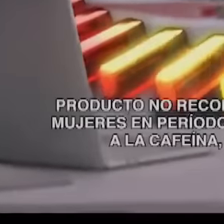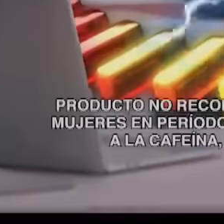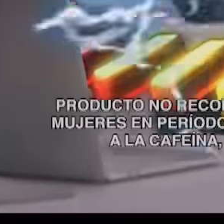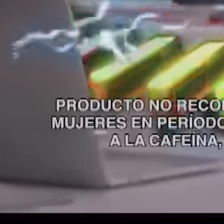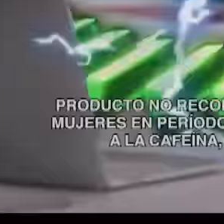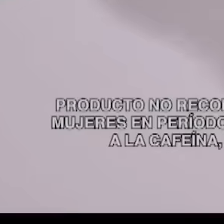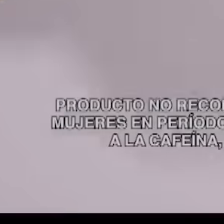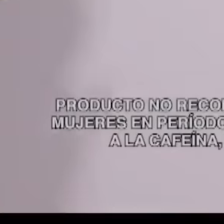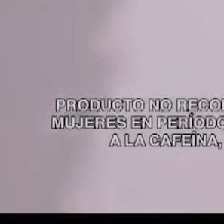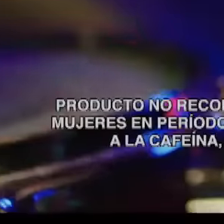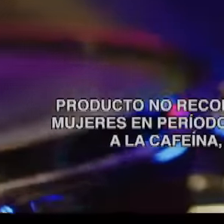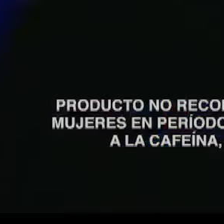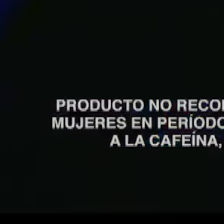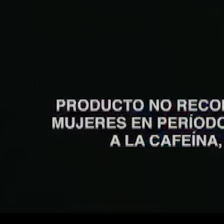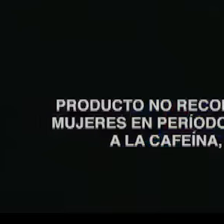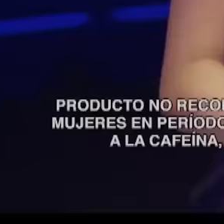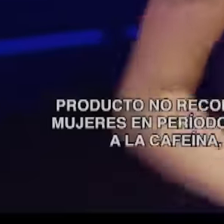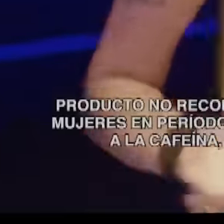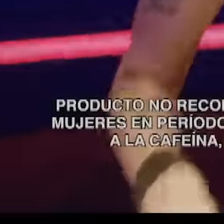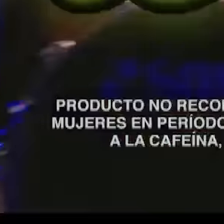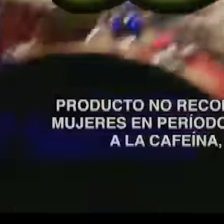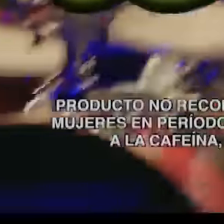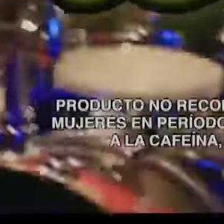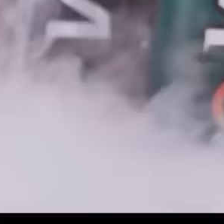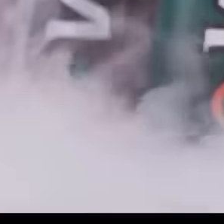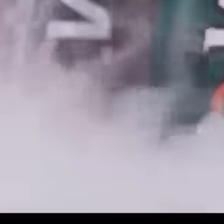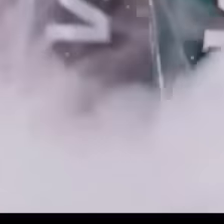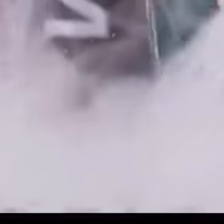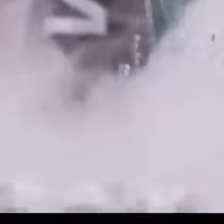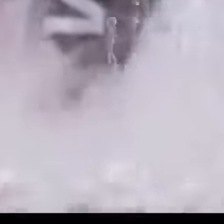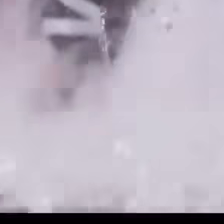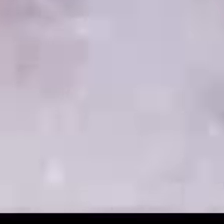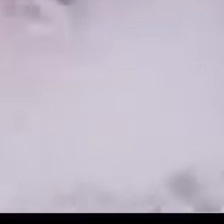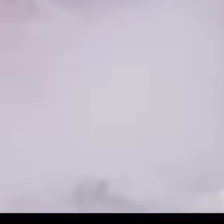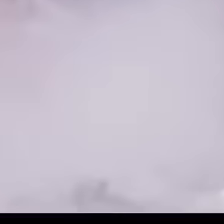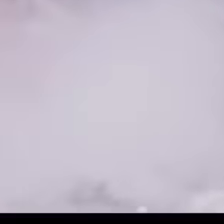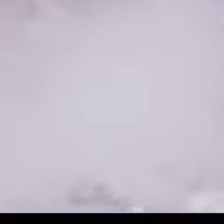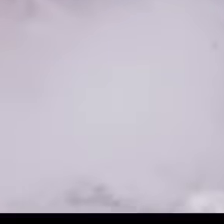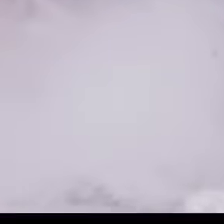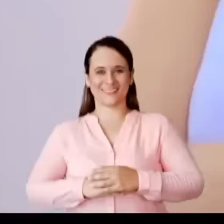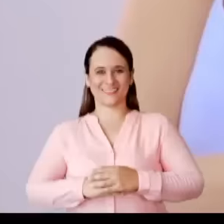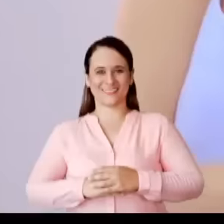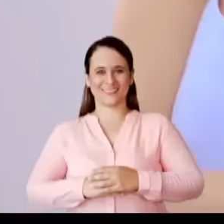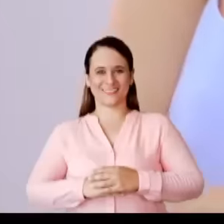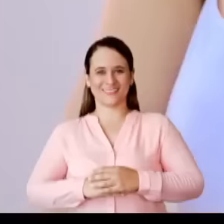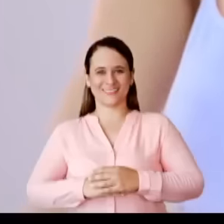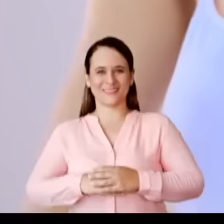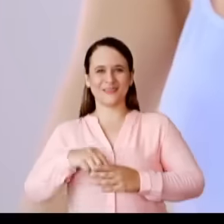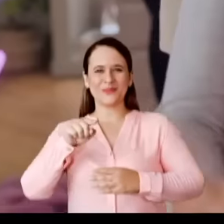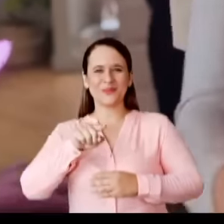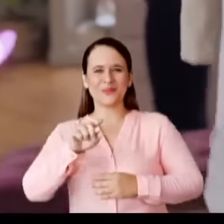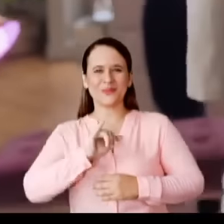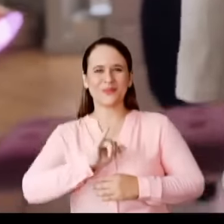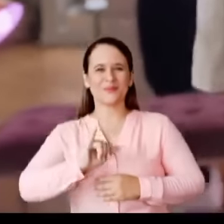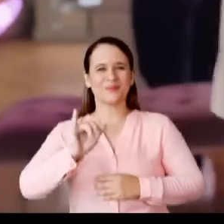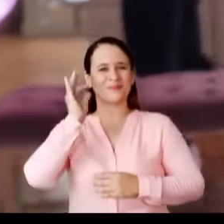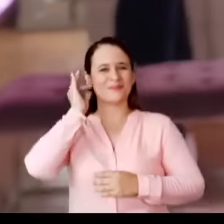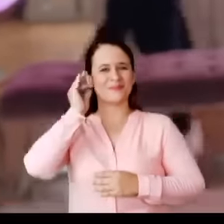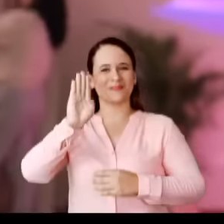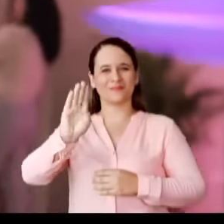lo quita, vive 100. Toma vive 100 Moringa. Vive 100 de $1.50.